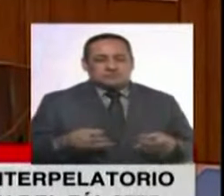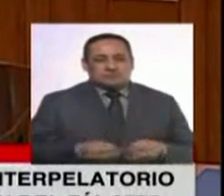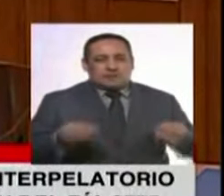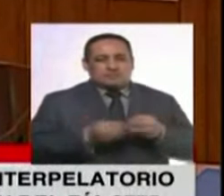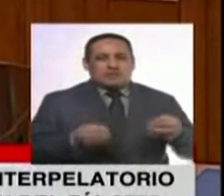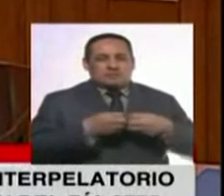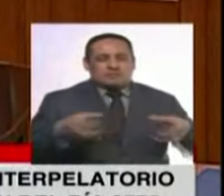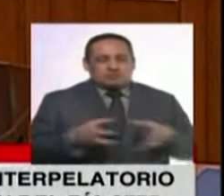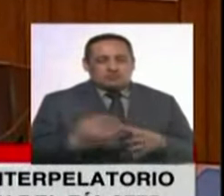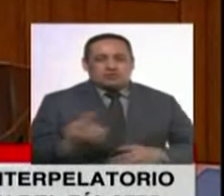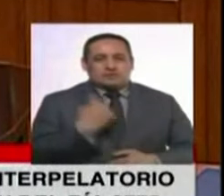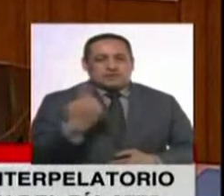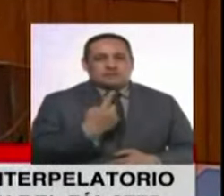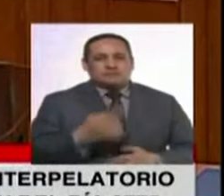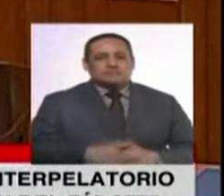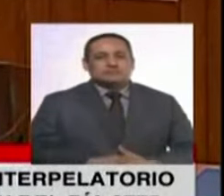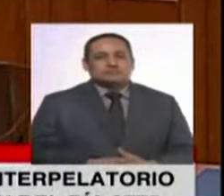mayor institucionalidad